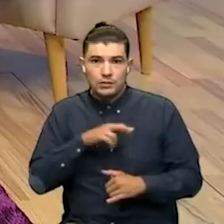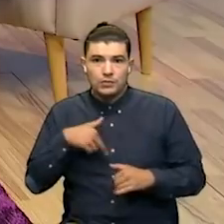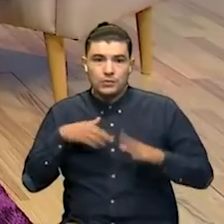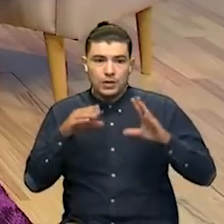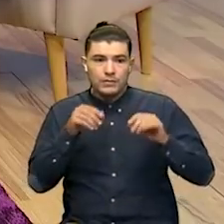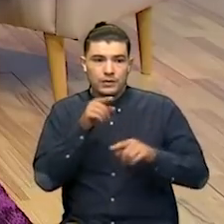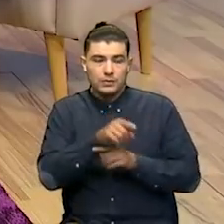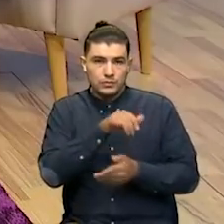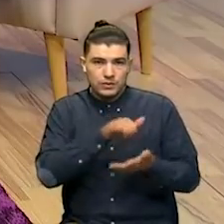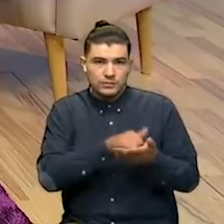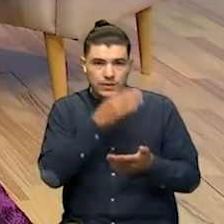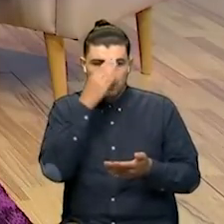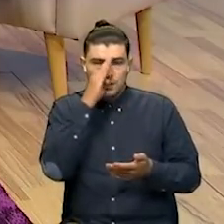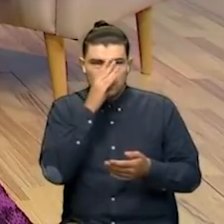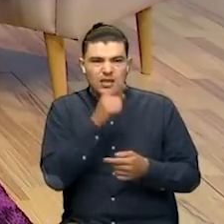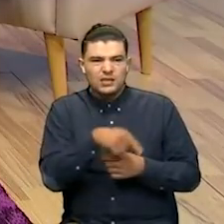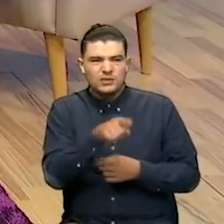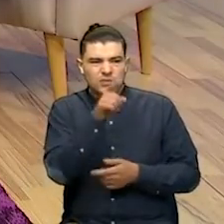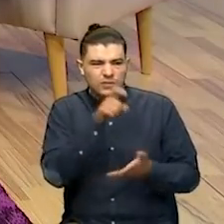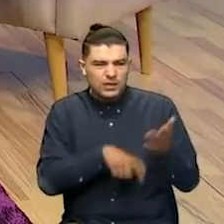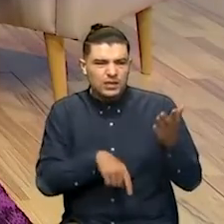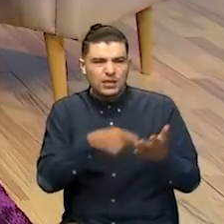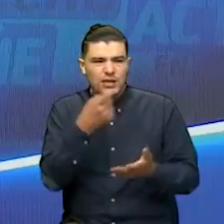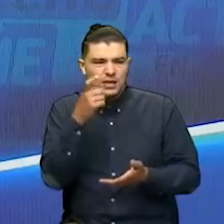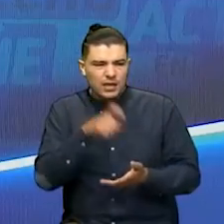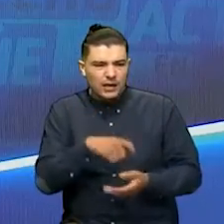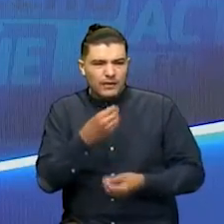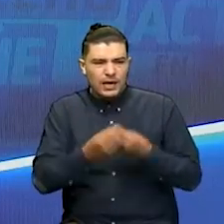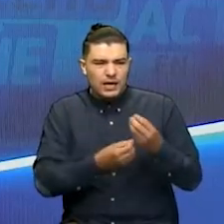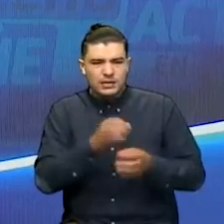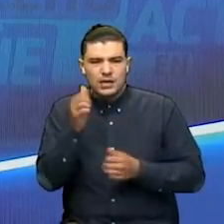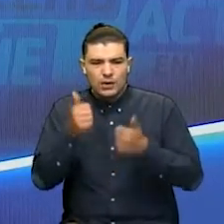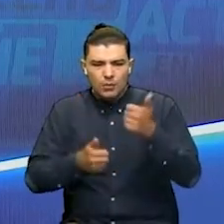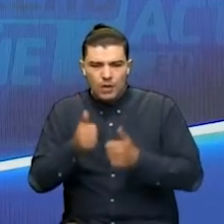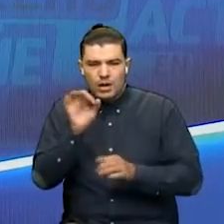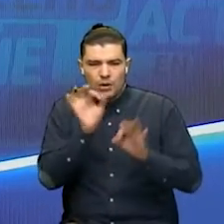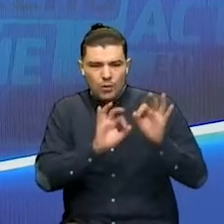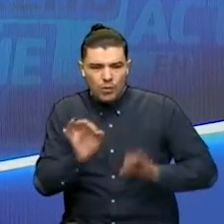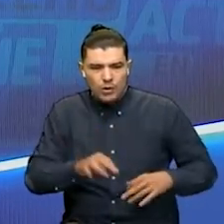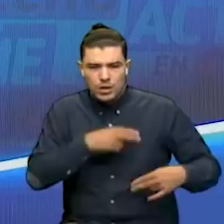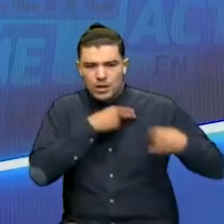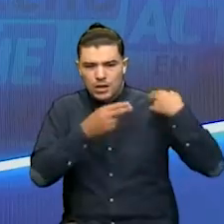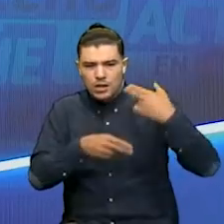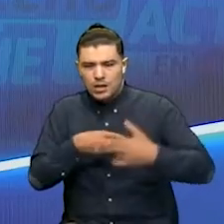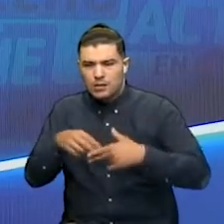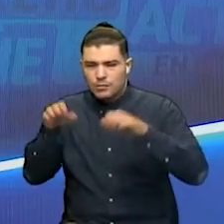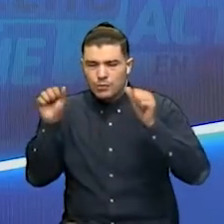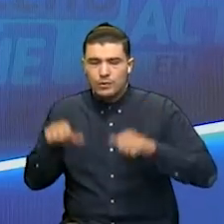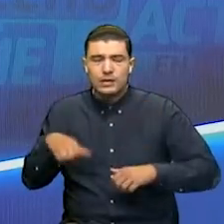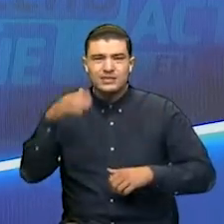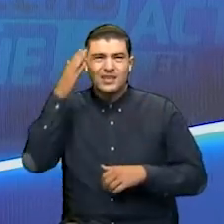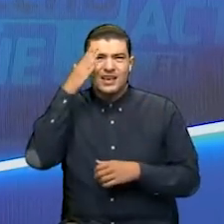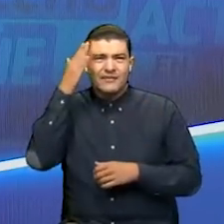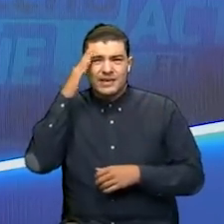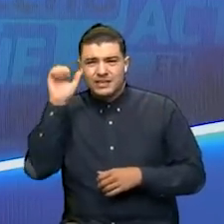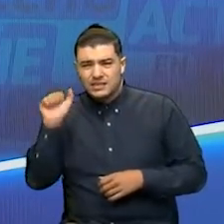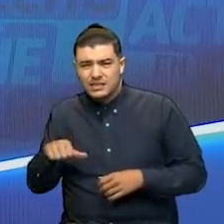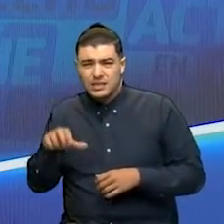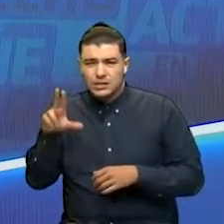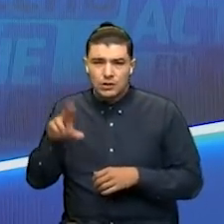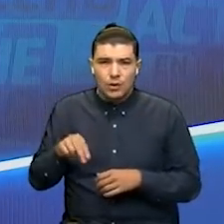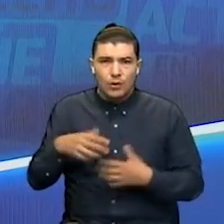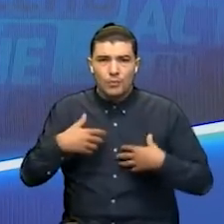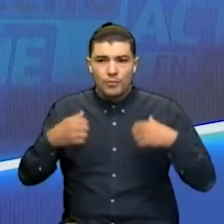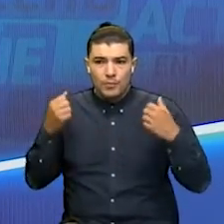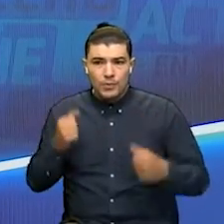de esa inquietud en qué se debe hacer y cuál es el orden sucesoral para saber si le pertenece en este